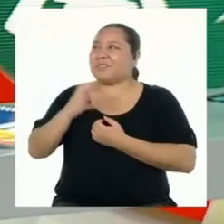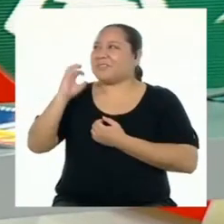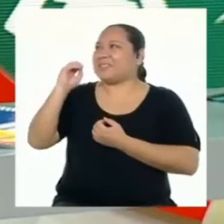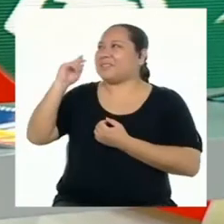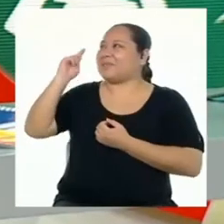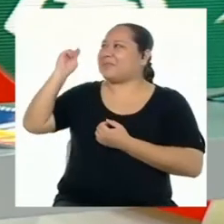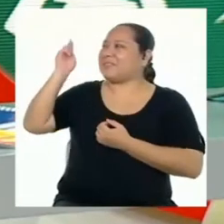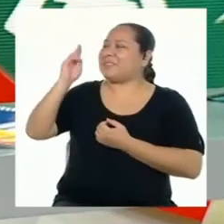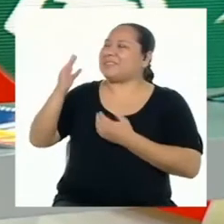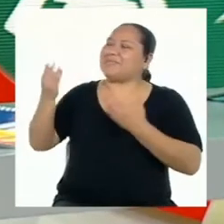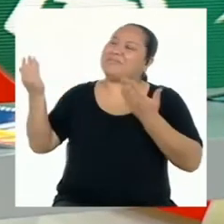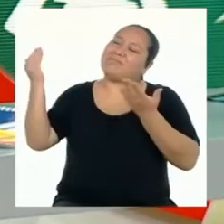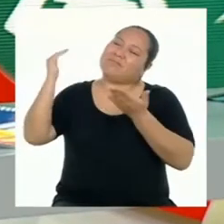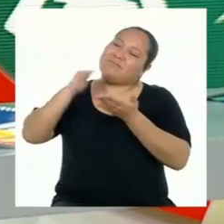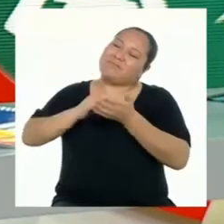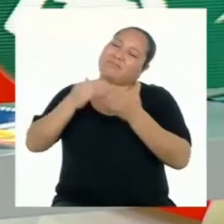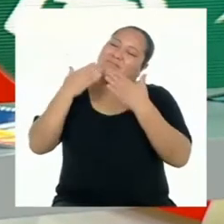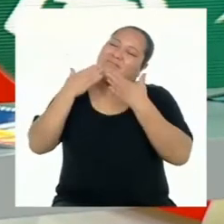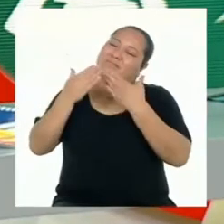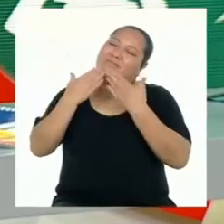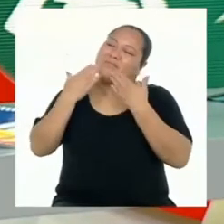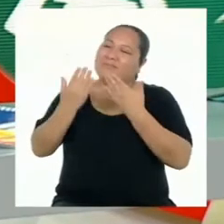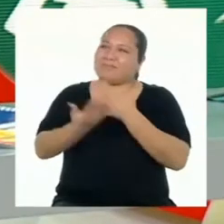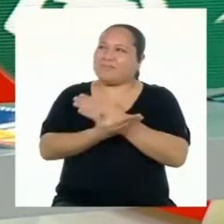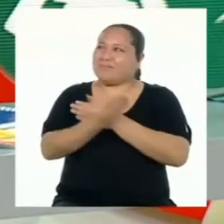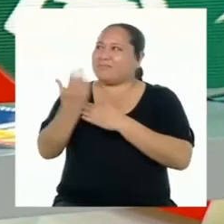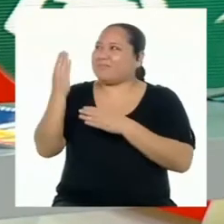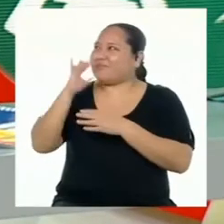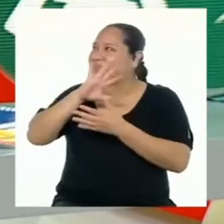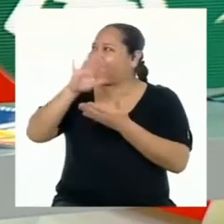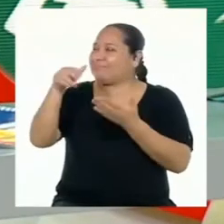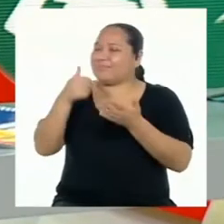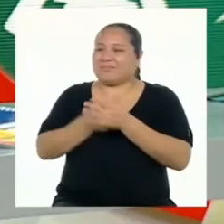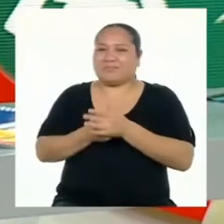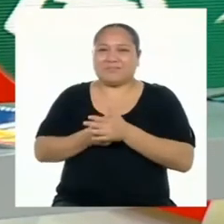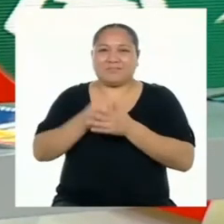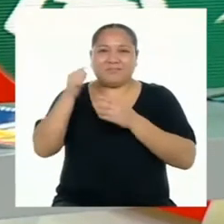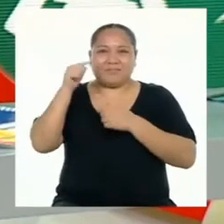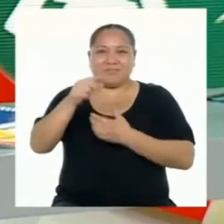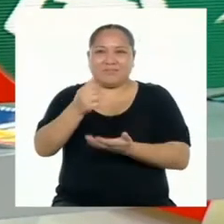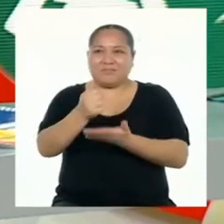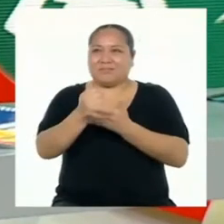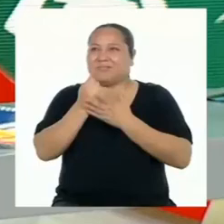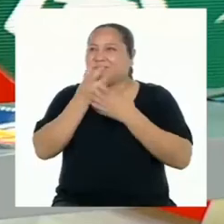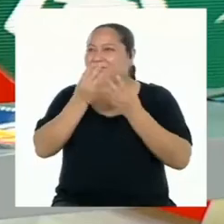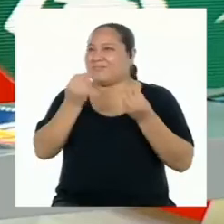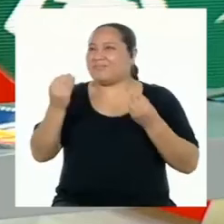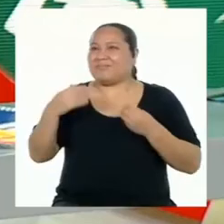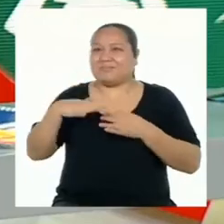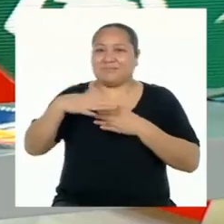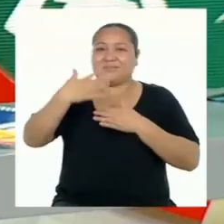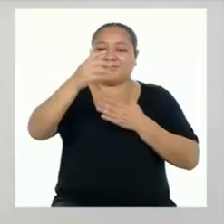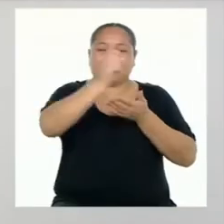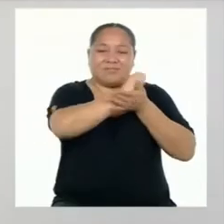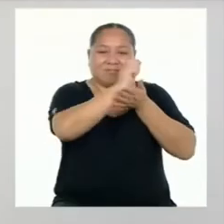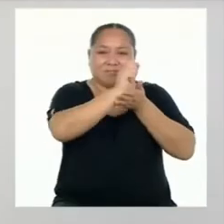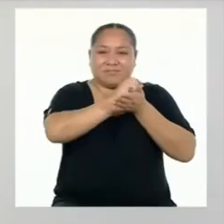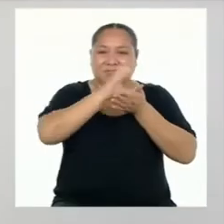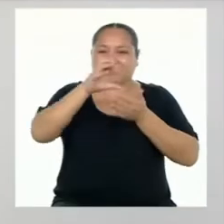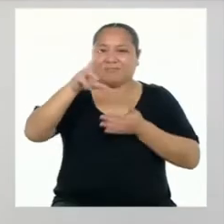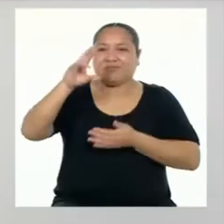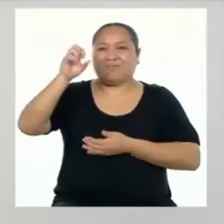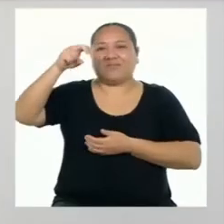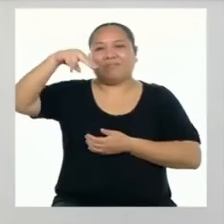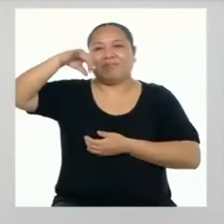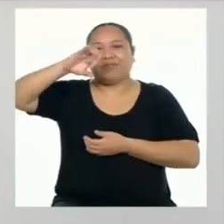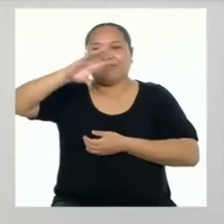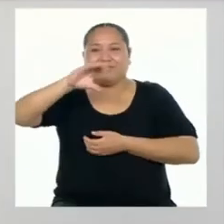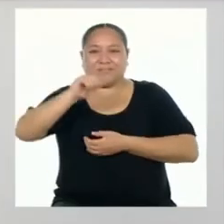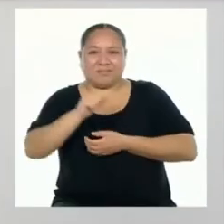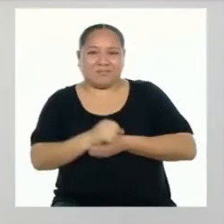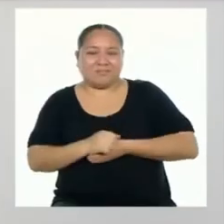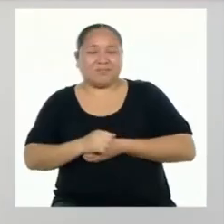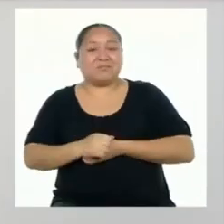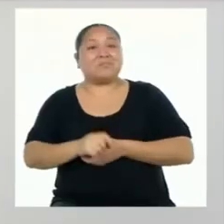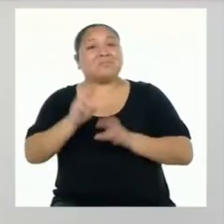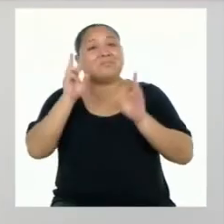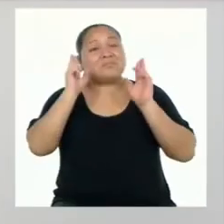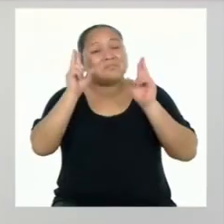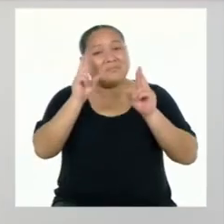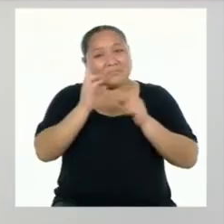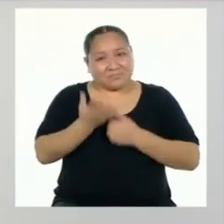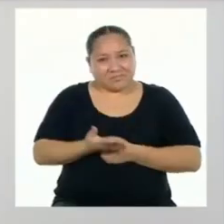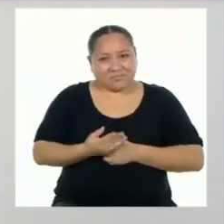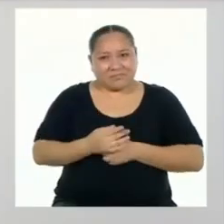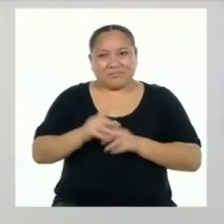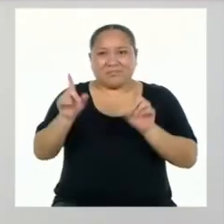nuevo muchas gracias por todo el día de hoy. Esto será muy útil para nuestras crónicas del año. Eso espero, Yanira. Espero